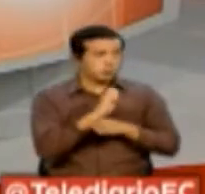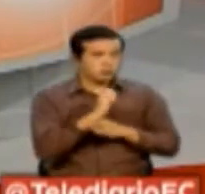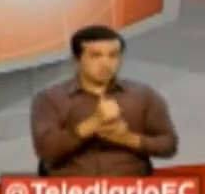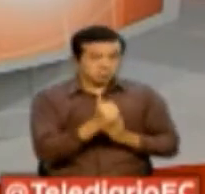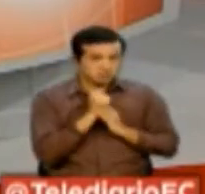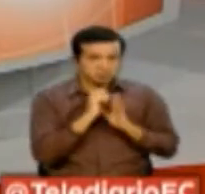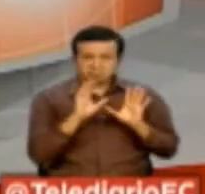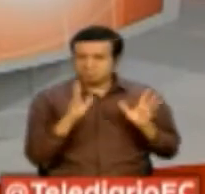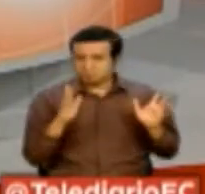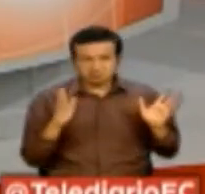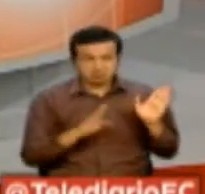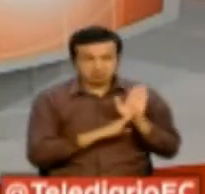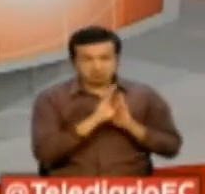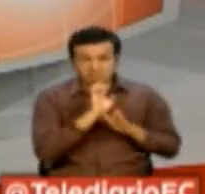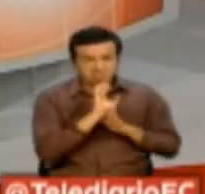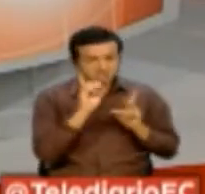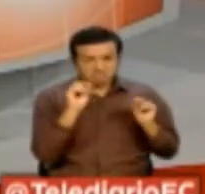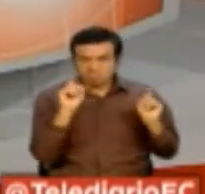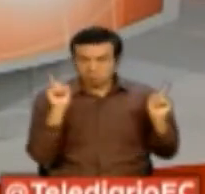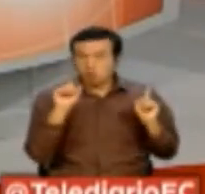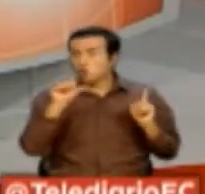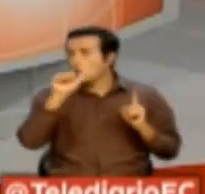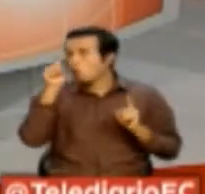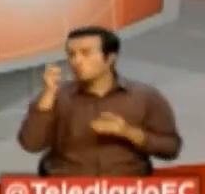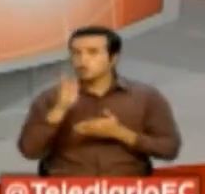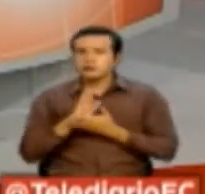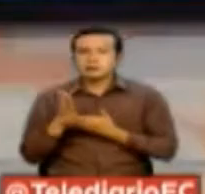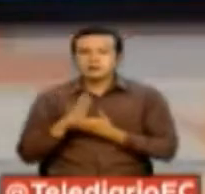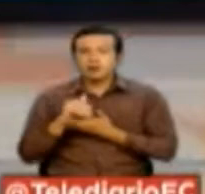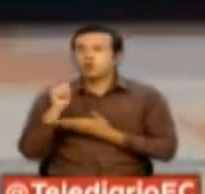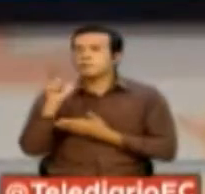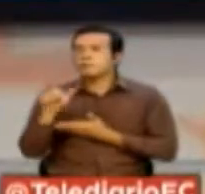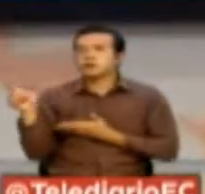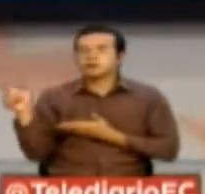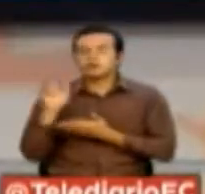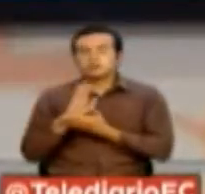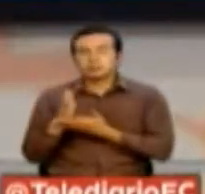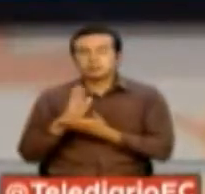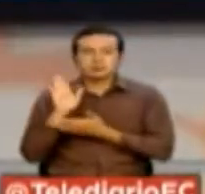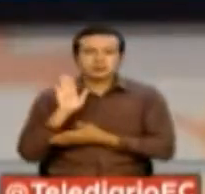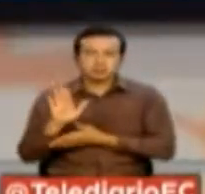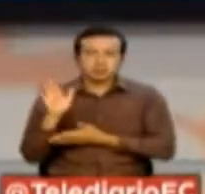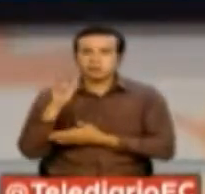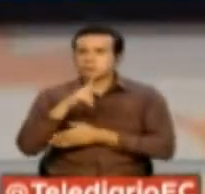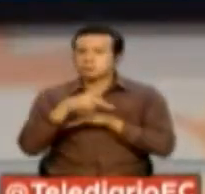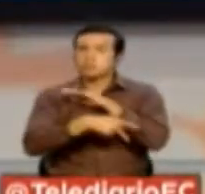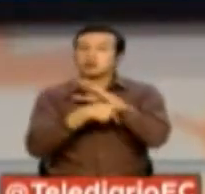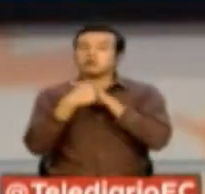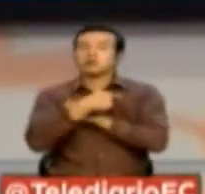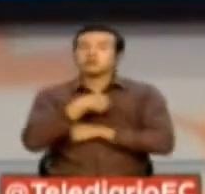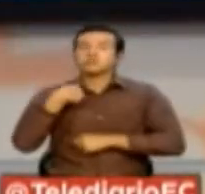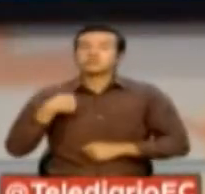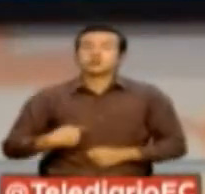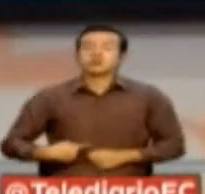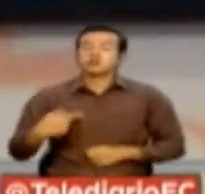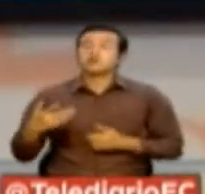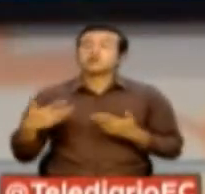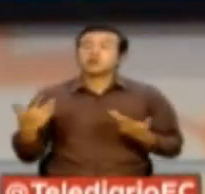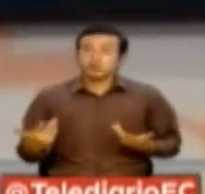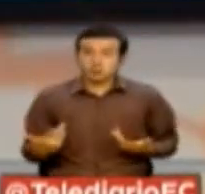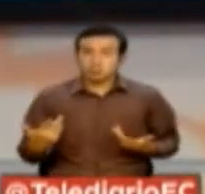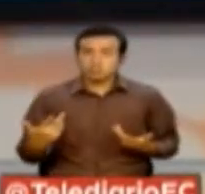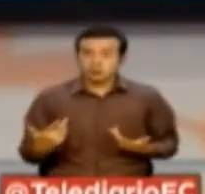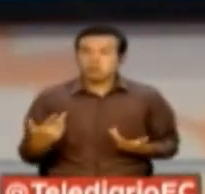abierto de intermediarios e intermediarios es decir dentro 80 se convierte en